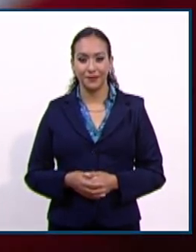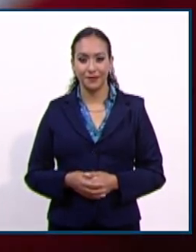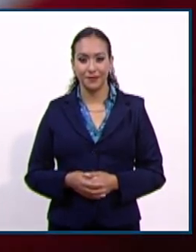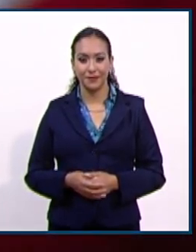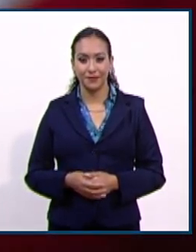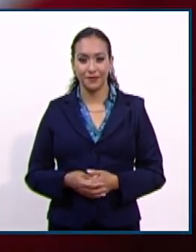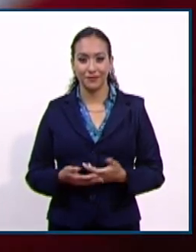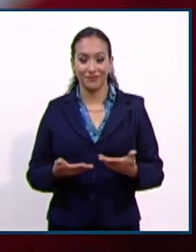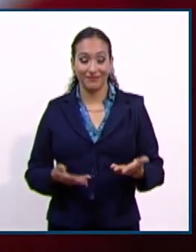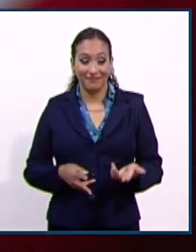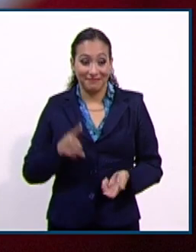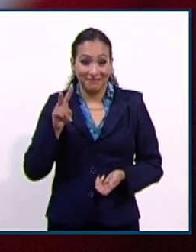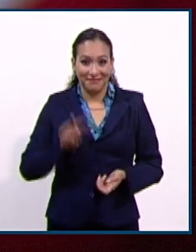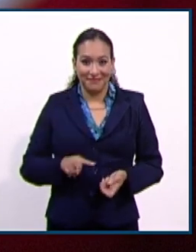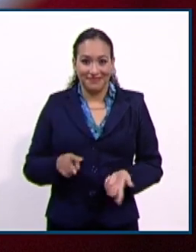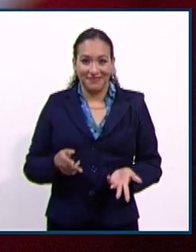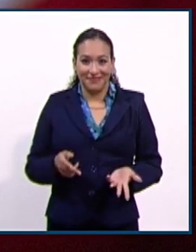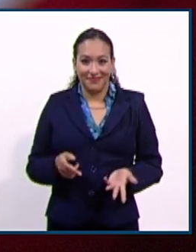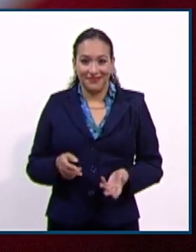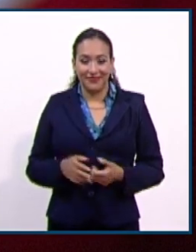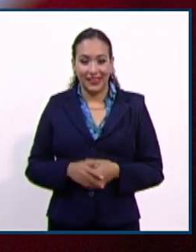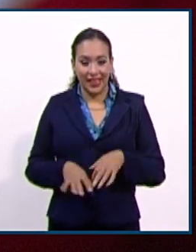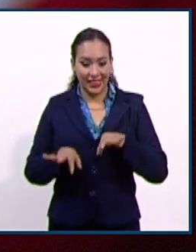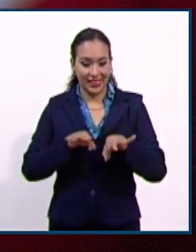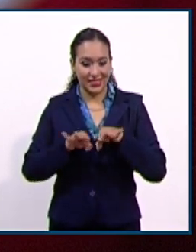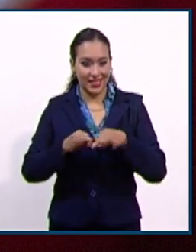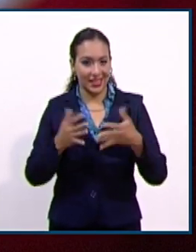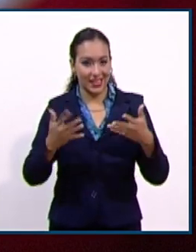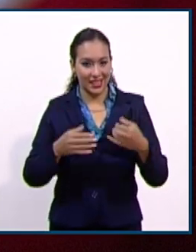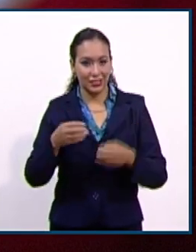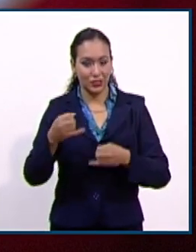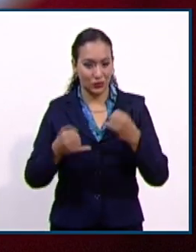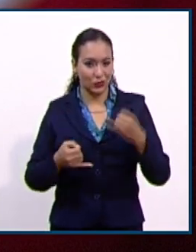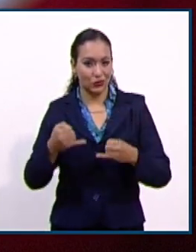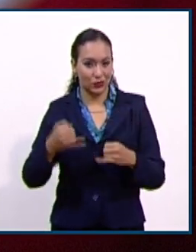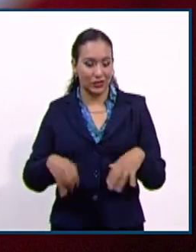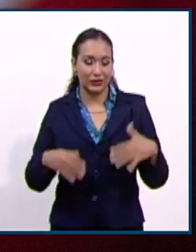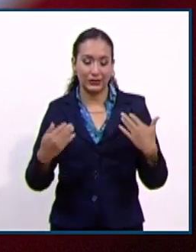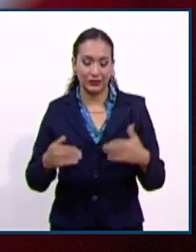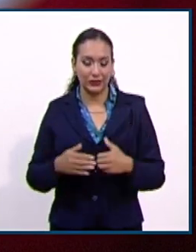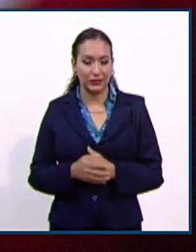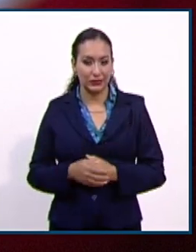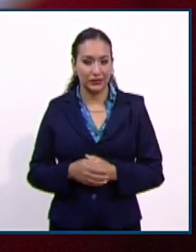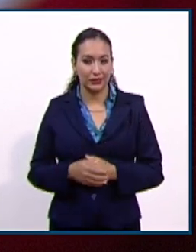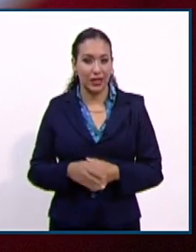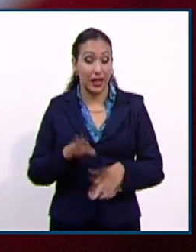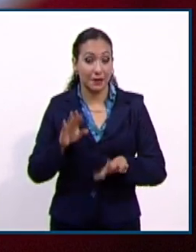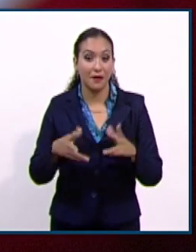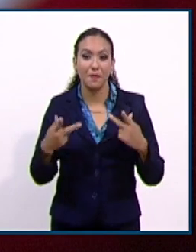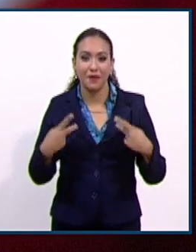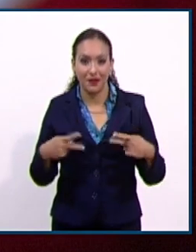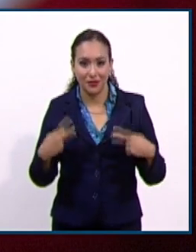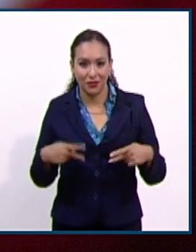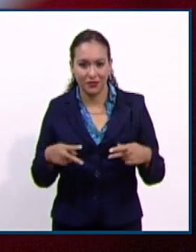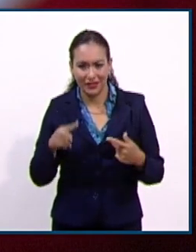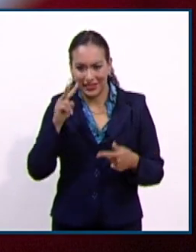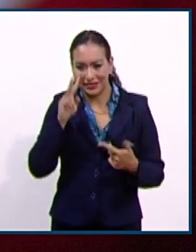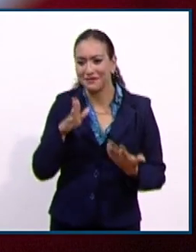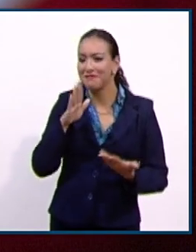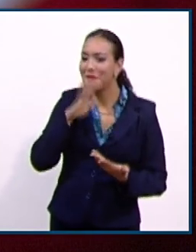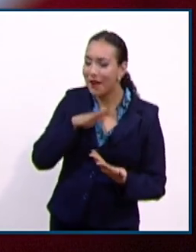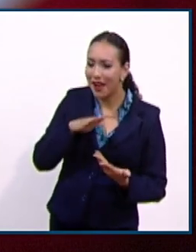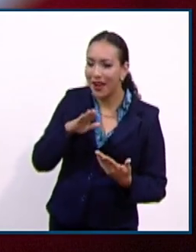La verdad es que la función jurisdiccional muchas veces es un poco mal entendida o por muchas personas no